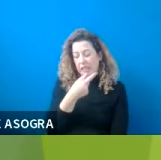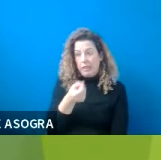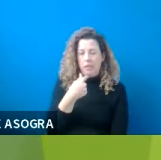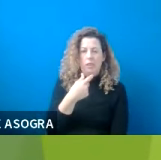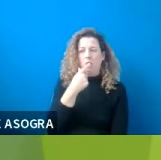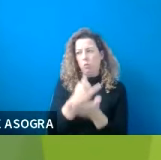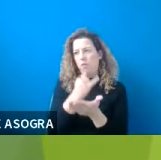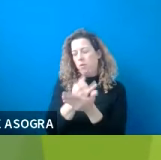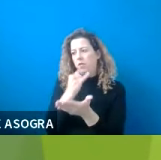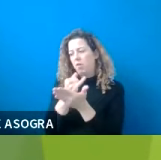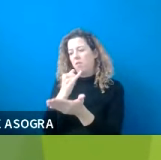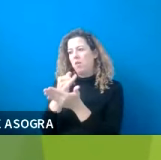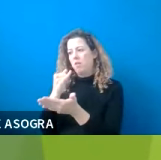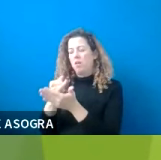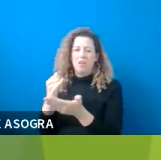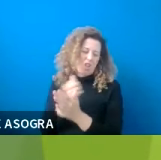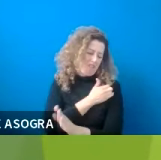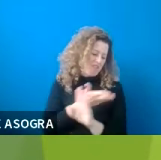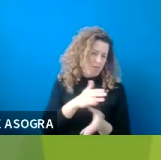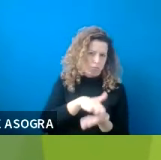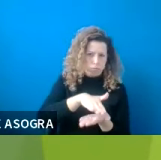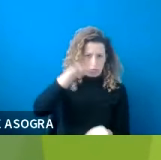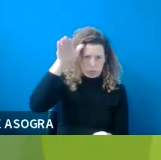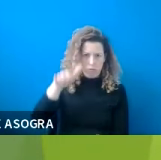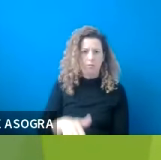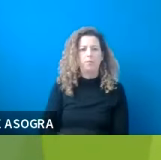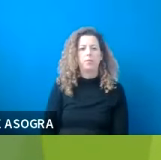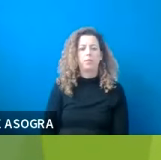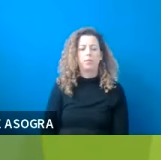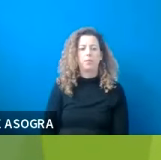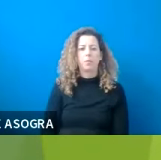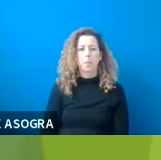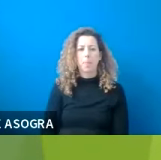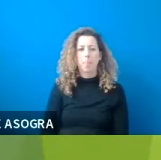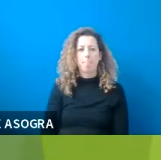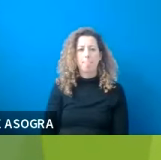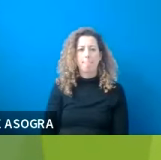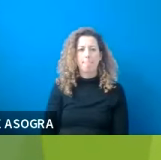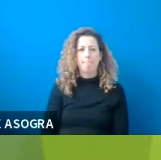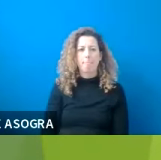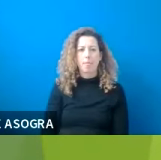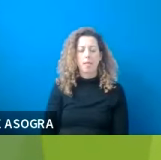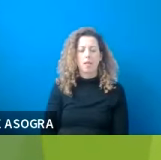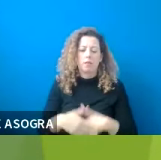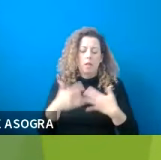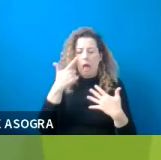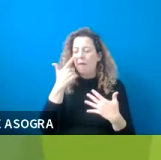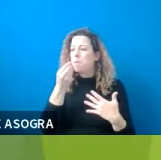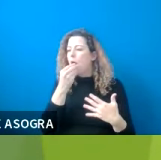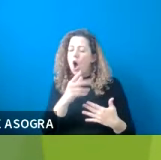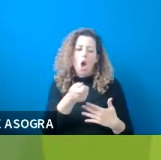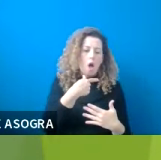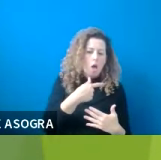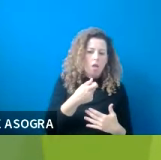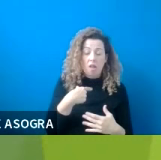me habían dado a lo largo de todos estos años. Y a ver qué combinación iba mejor y